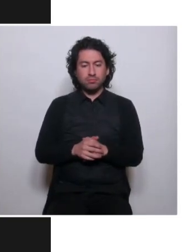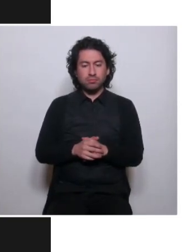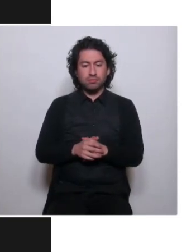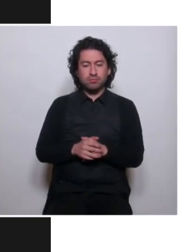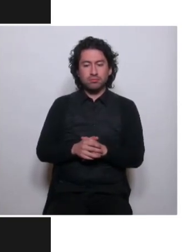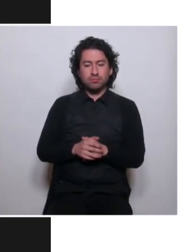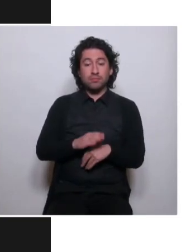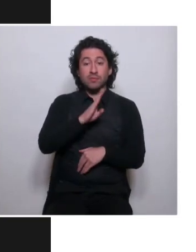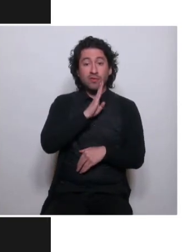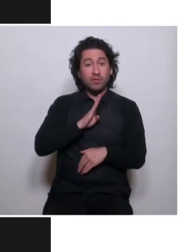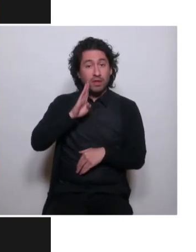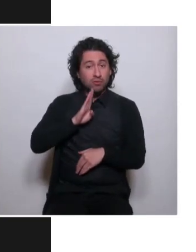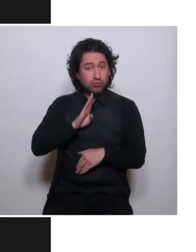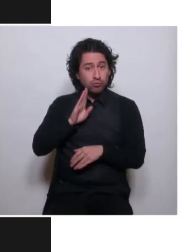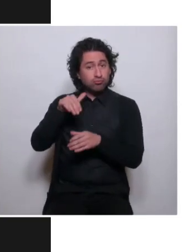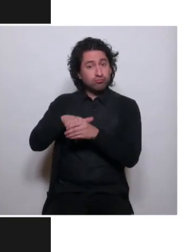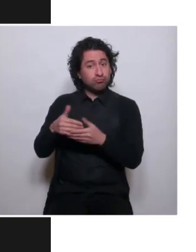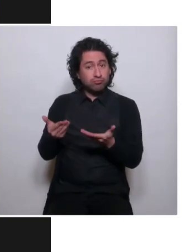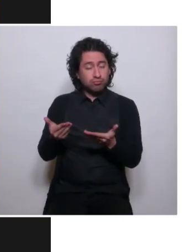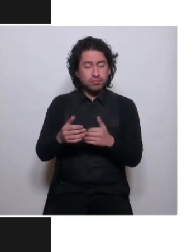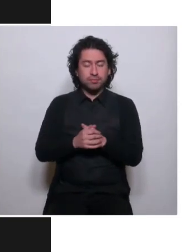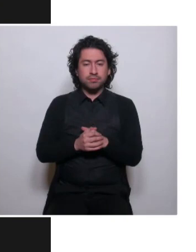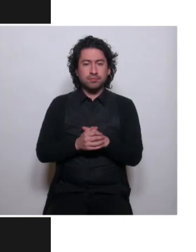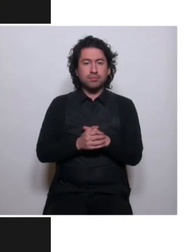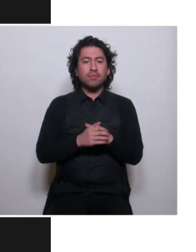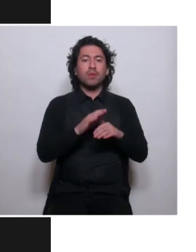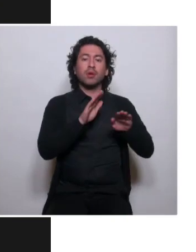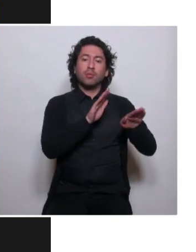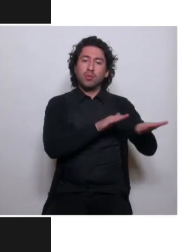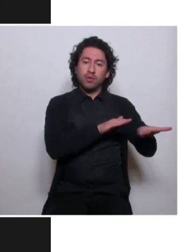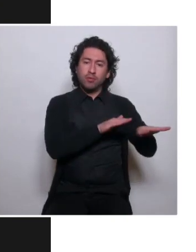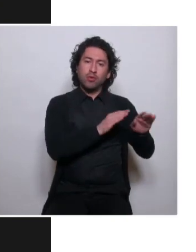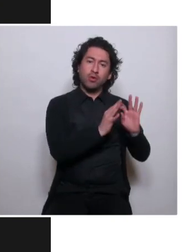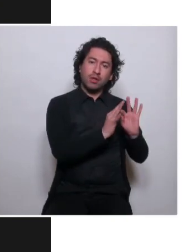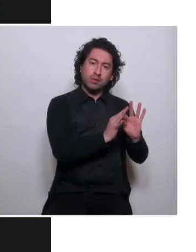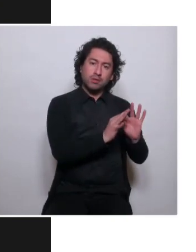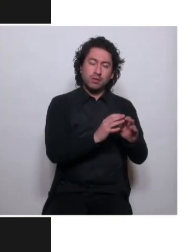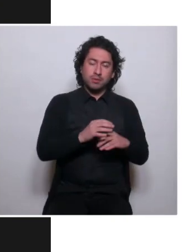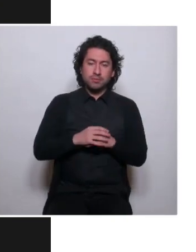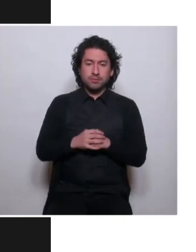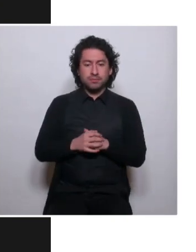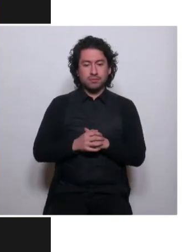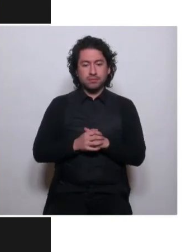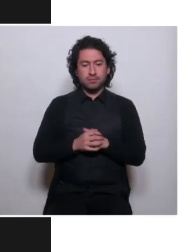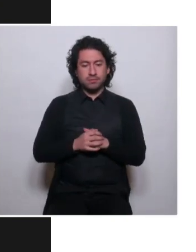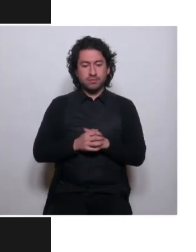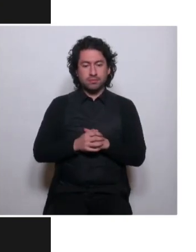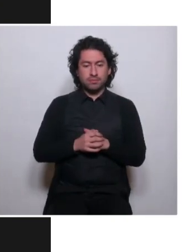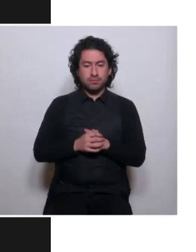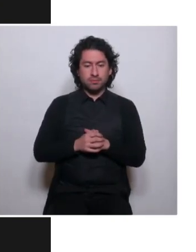Señor Benito Baranda, ¿cómo vota? Apruebo, señor secretario. Gracias.